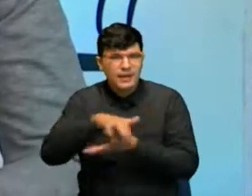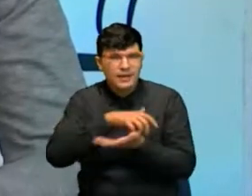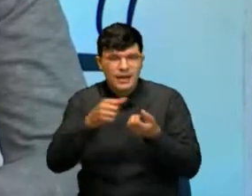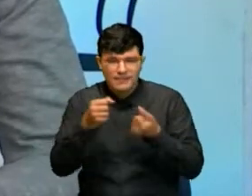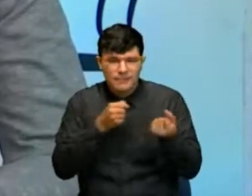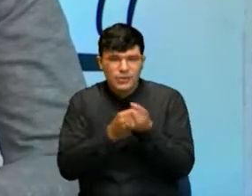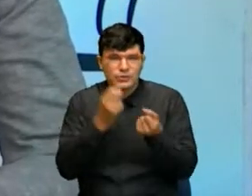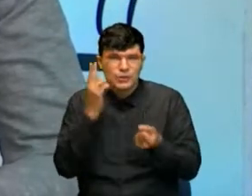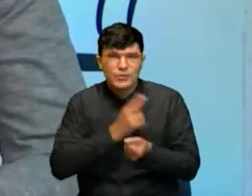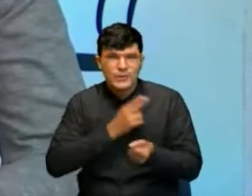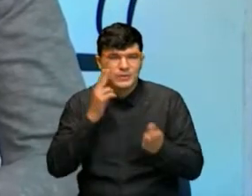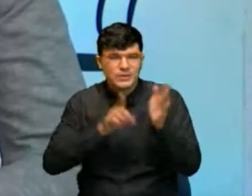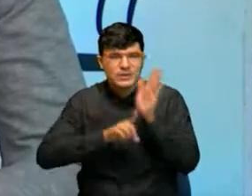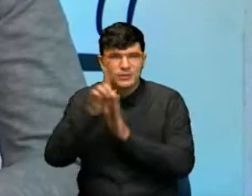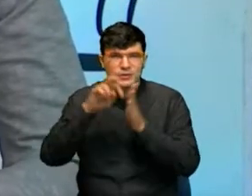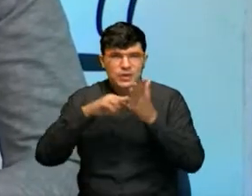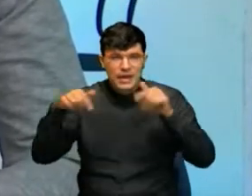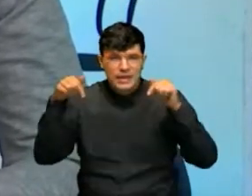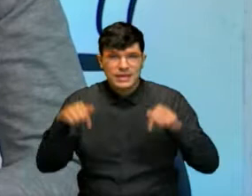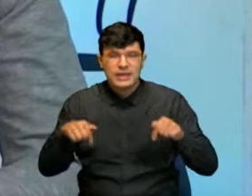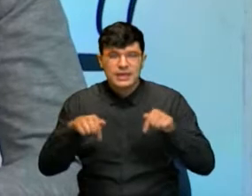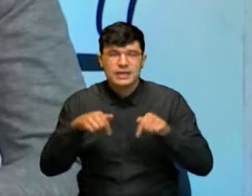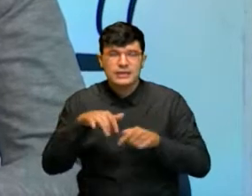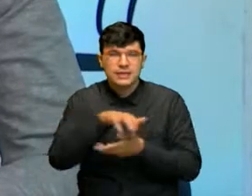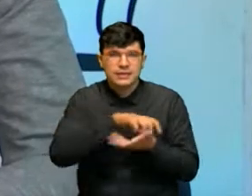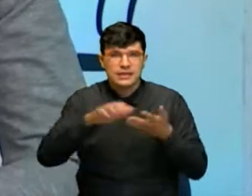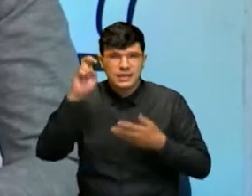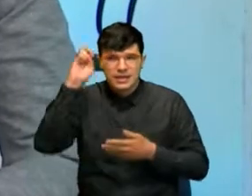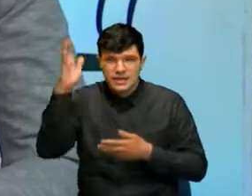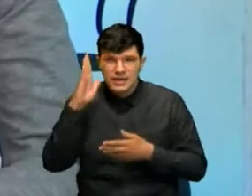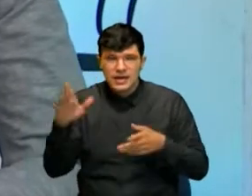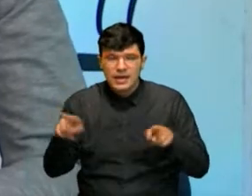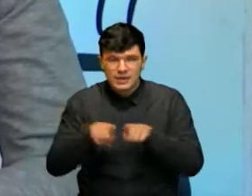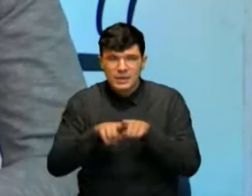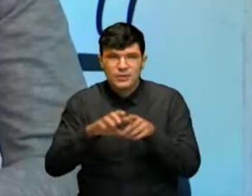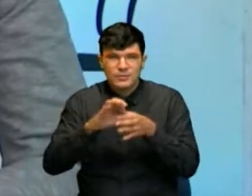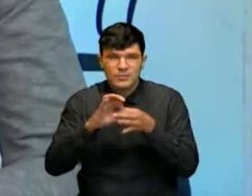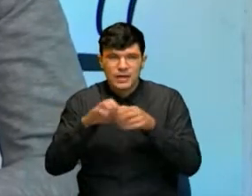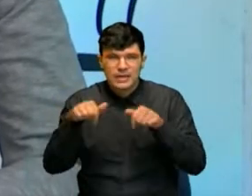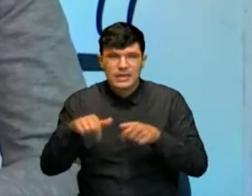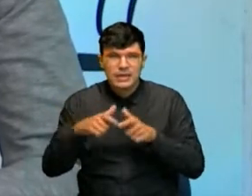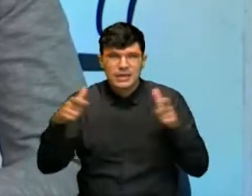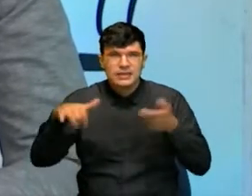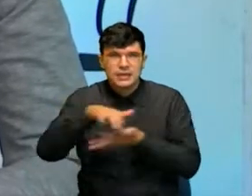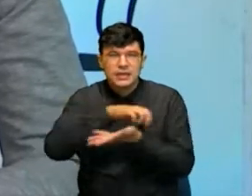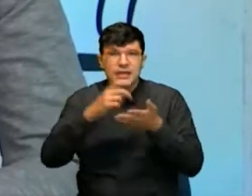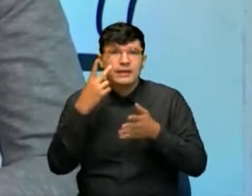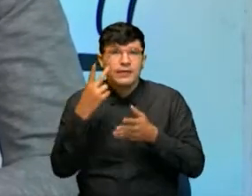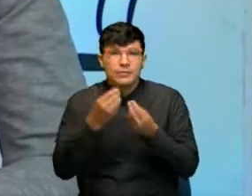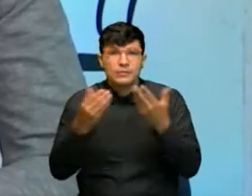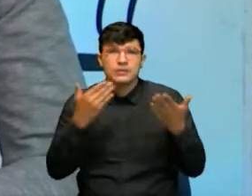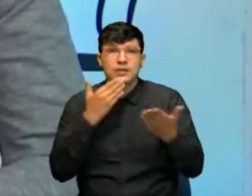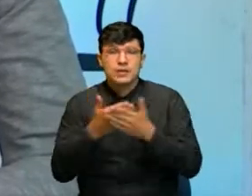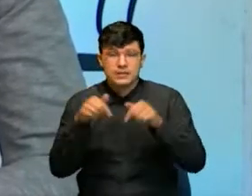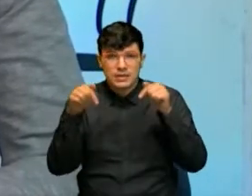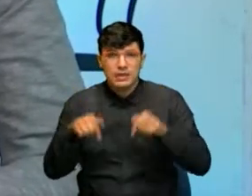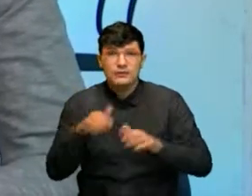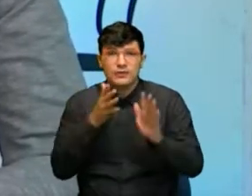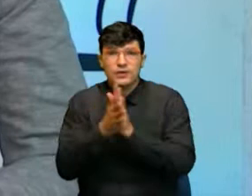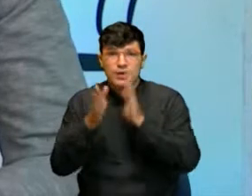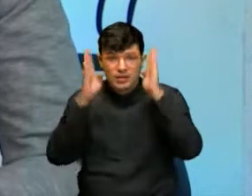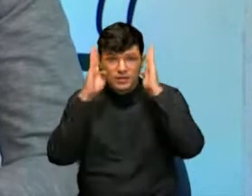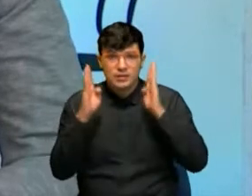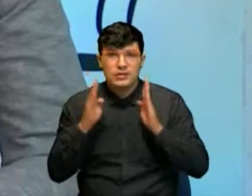dos departamentos hermanos que conforman al Gran Santander. Muchas gracias a ustedes por estar atentos a todas las informaciones de Oriente Noticias. Gracias